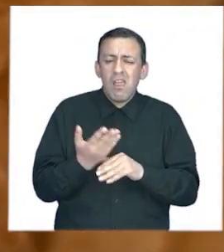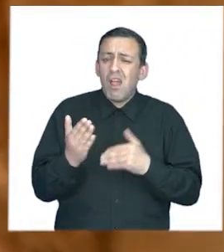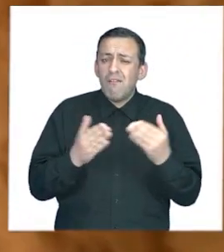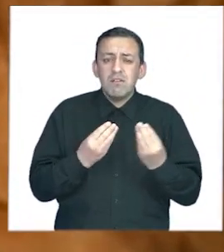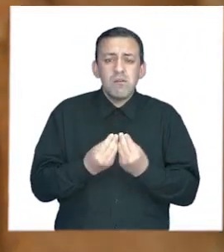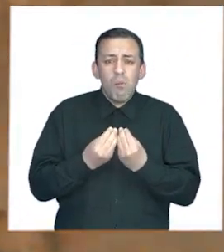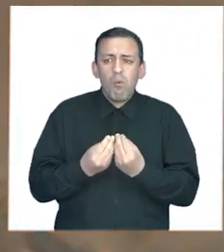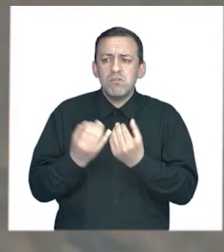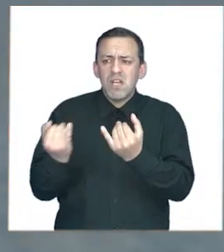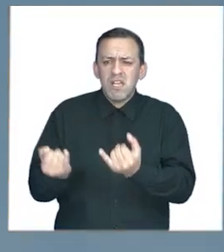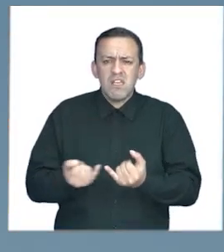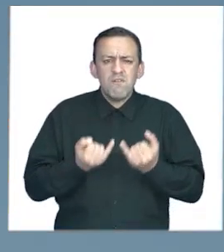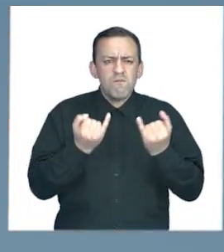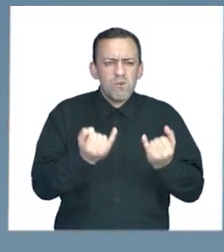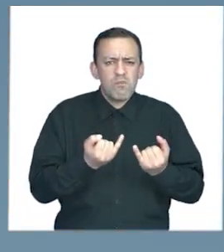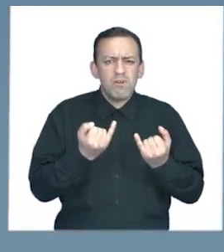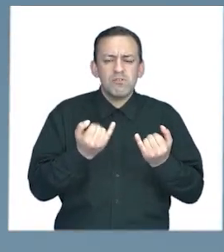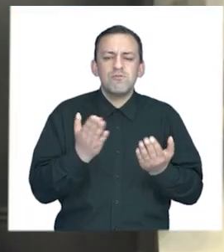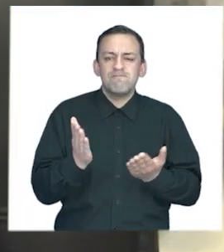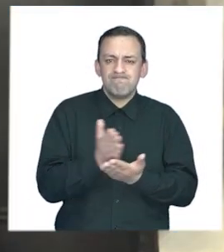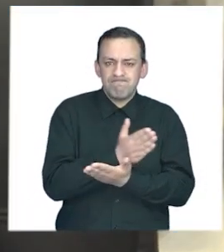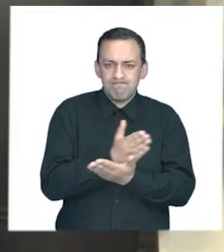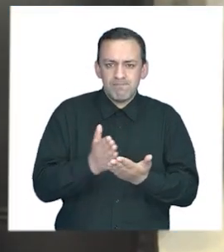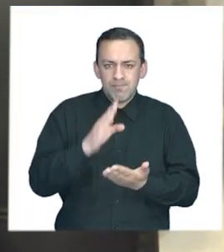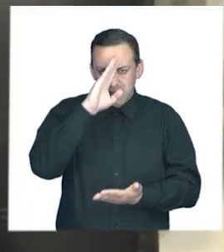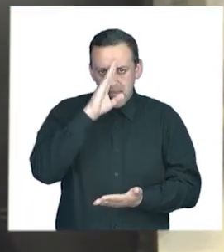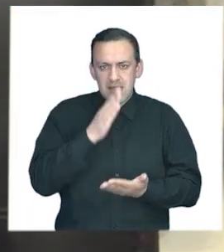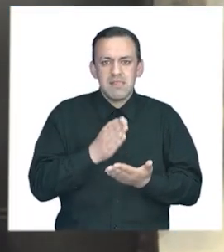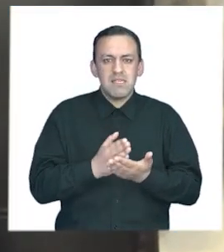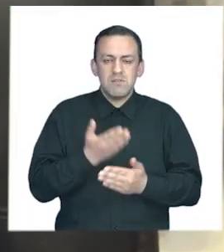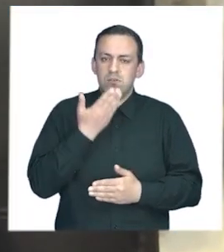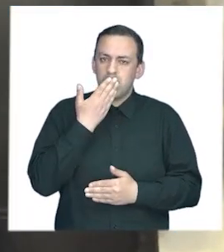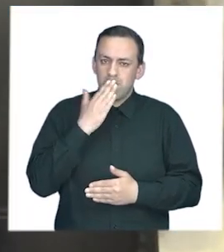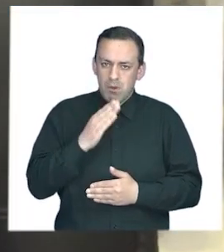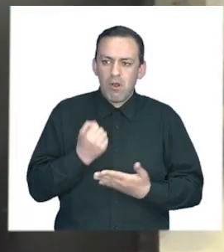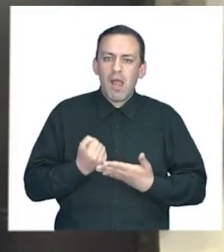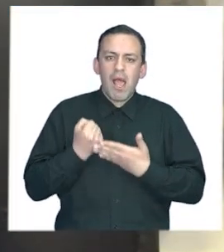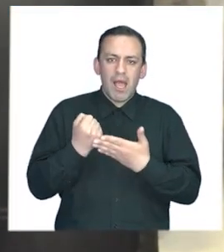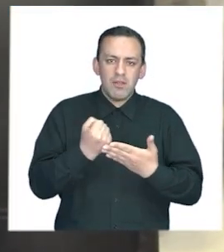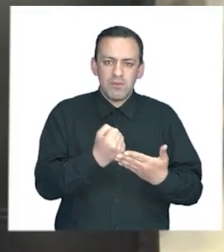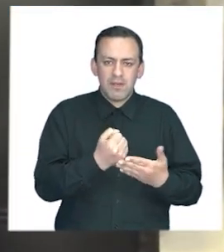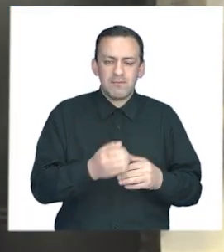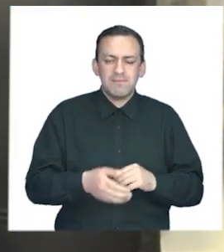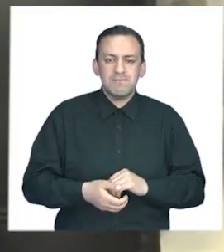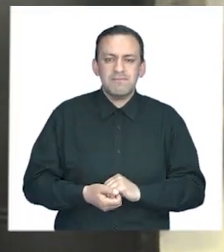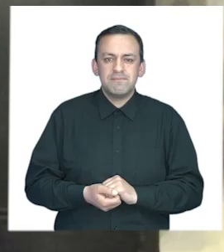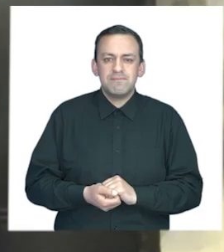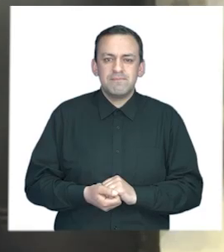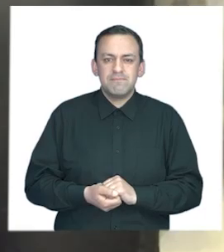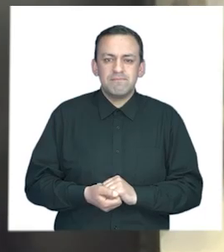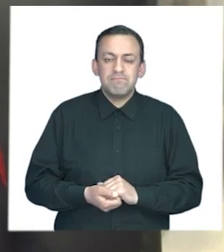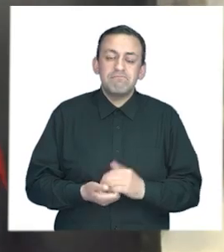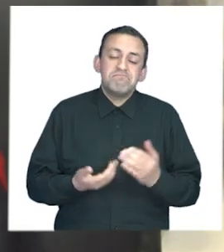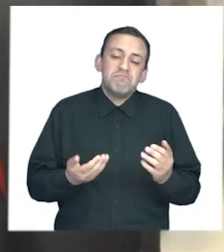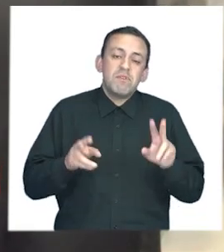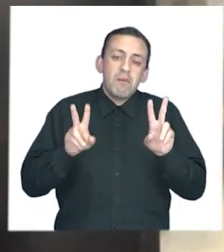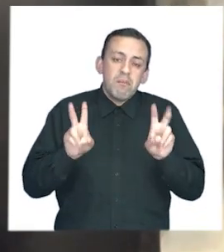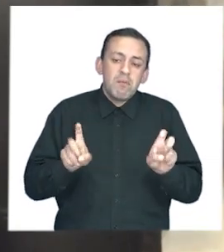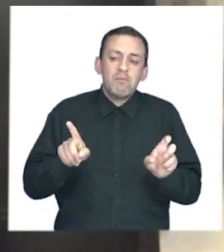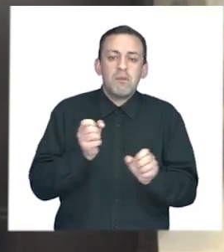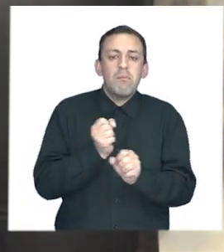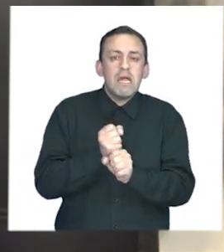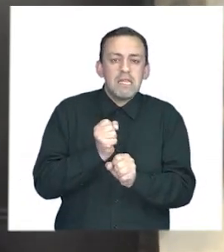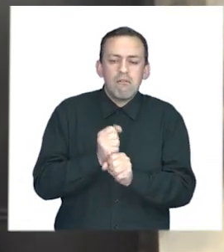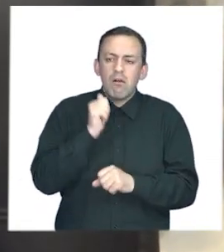de información y multiplicidad de fuentes que tenemos, intentamos sacar lo mejor para poder contribuir a los tomadores de decisiones. Al final de cuentas